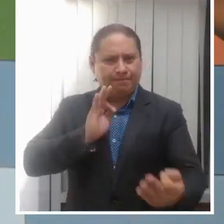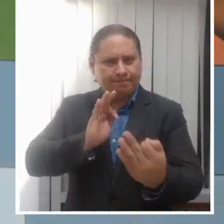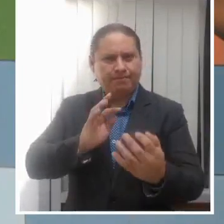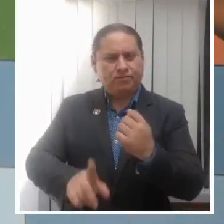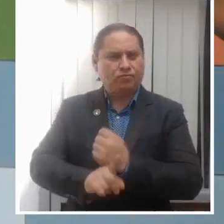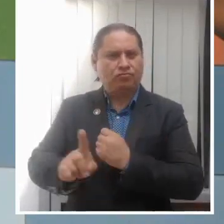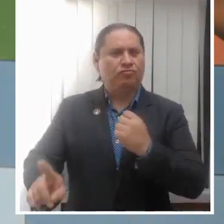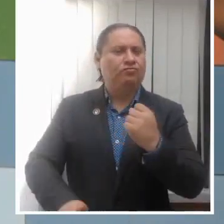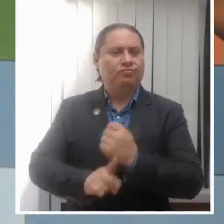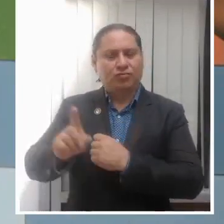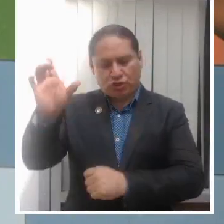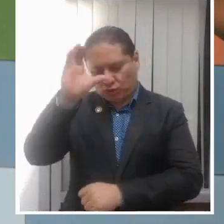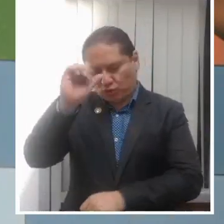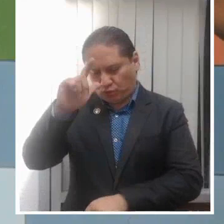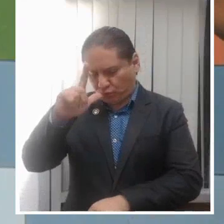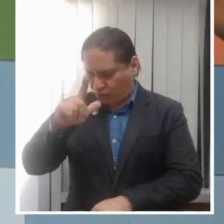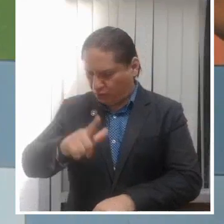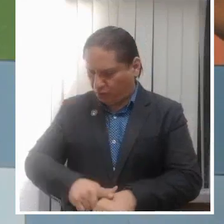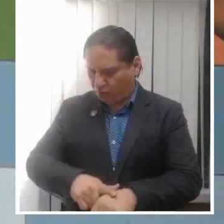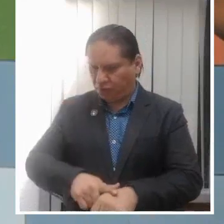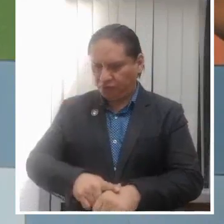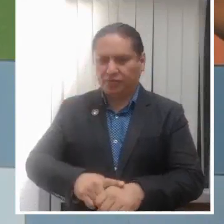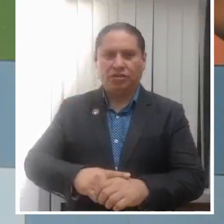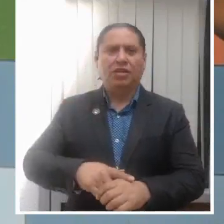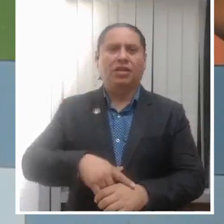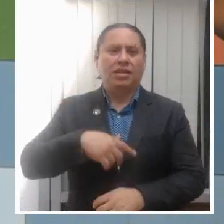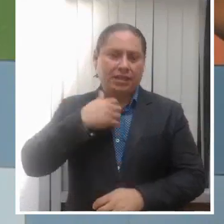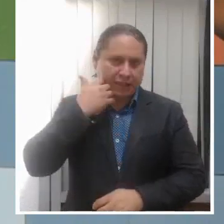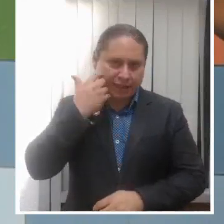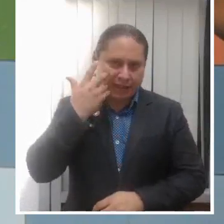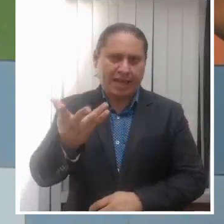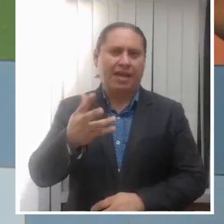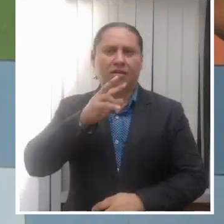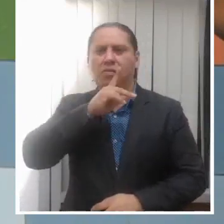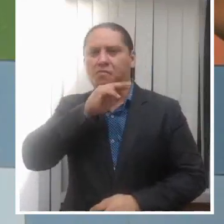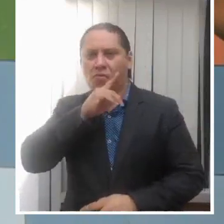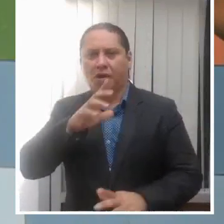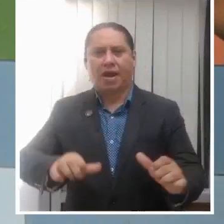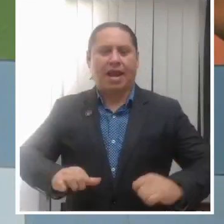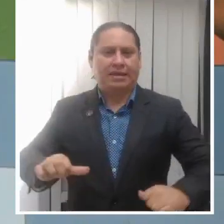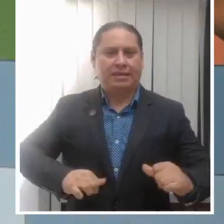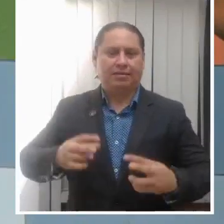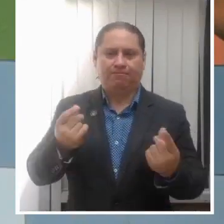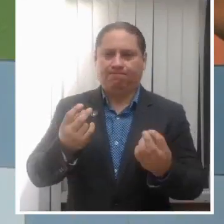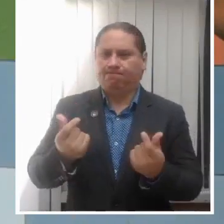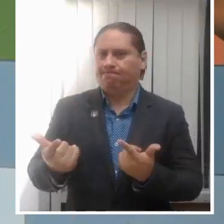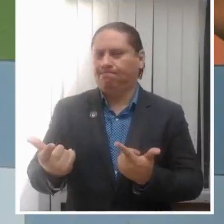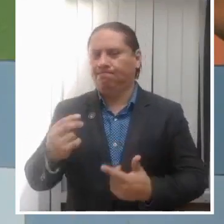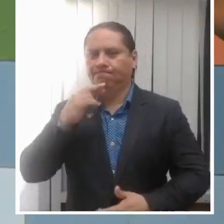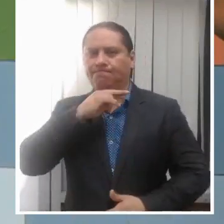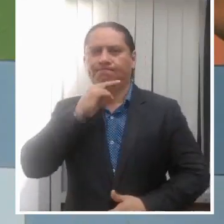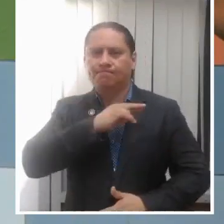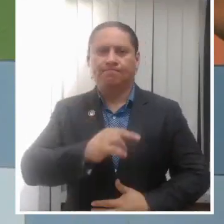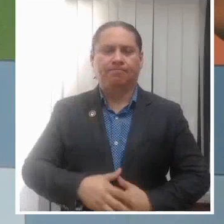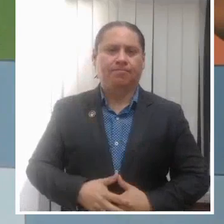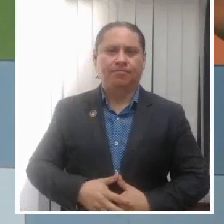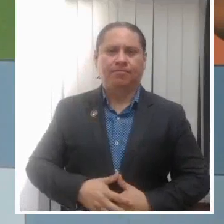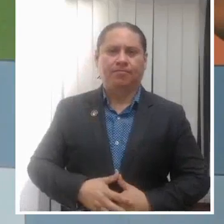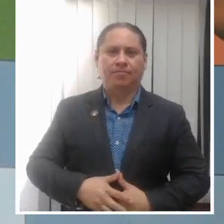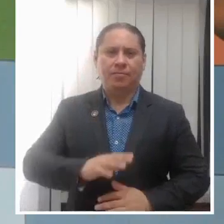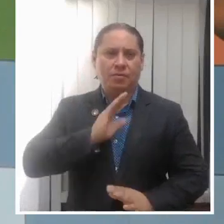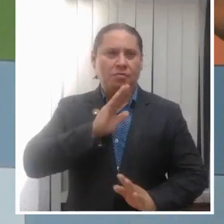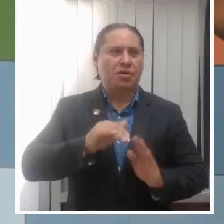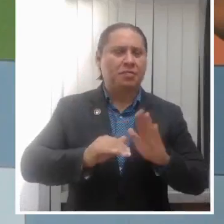problemas culturales que requieren de nuestra preocupación y de las acciones inmediatas. Los males de nuestros